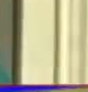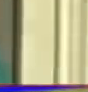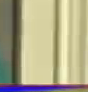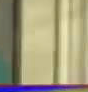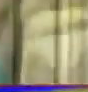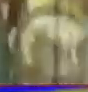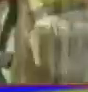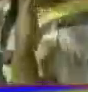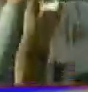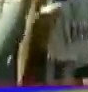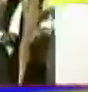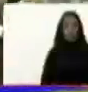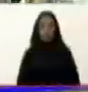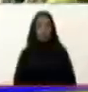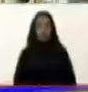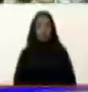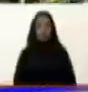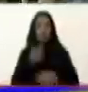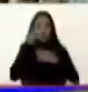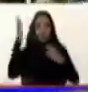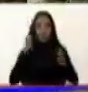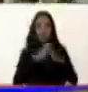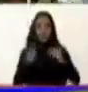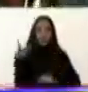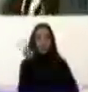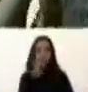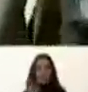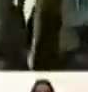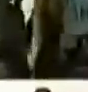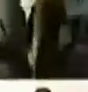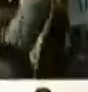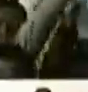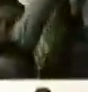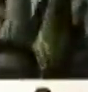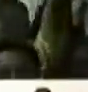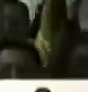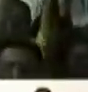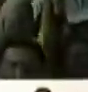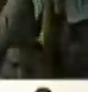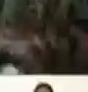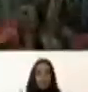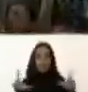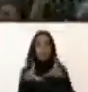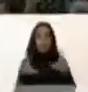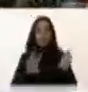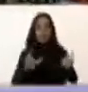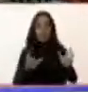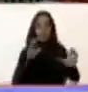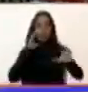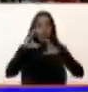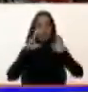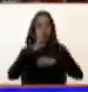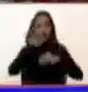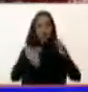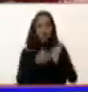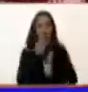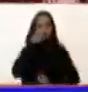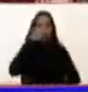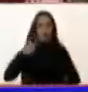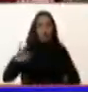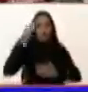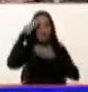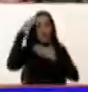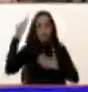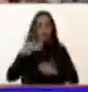cadena nacional de radio y televisión, comunicados con todo nuestro amado pueblo. Saludos.